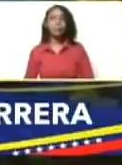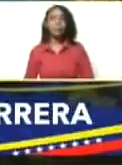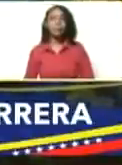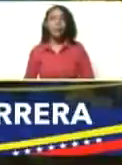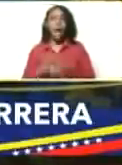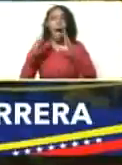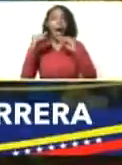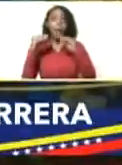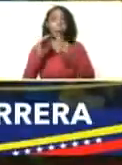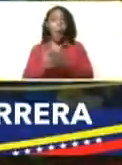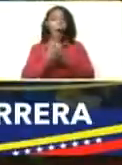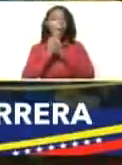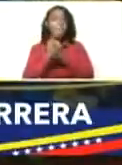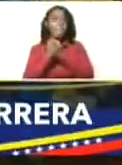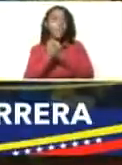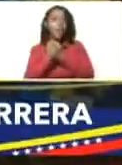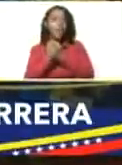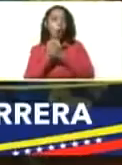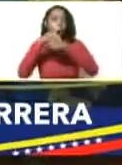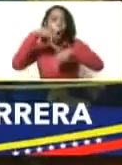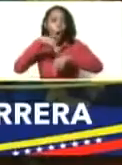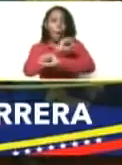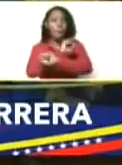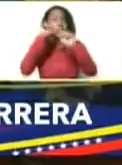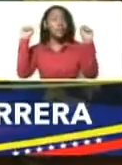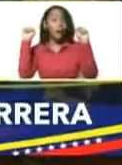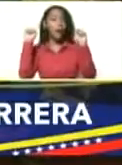Hablábamos con un amigo esta mañana.